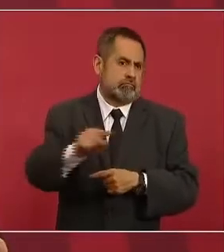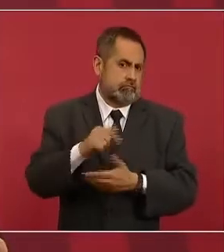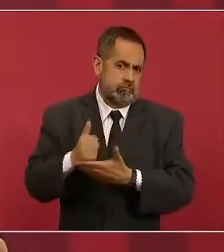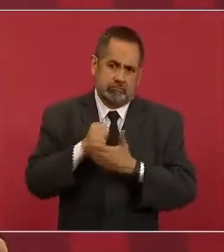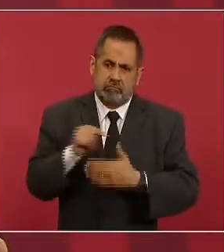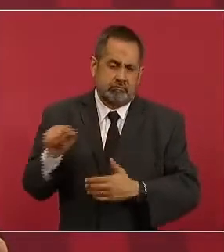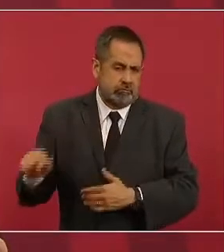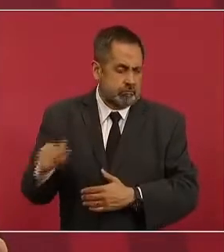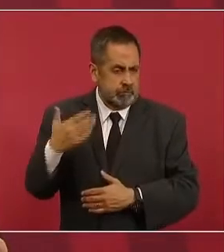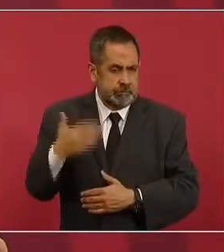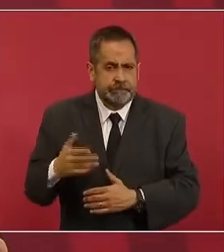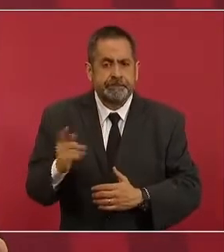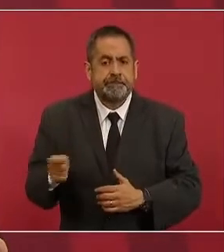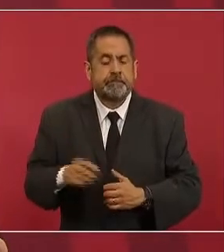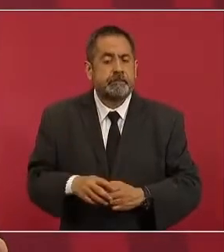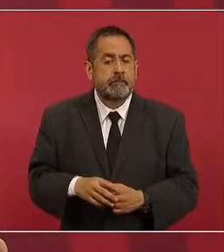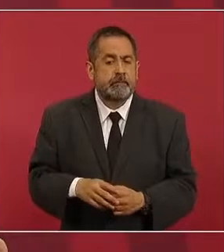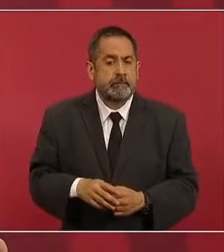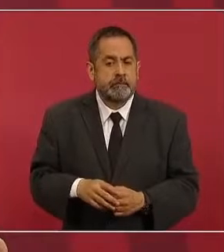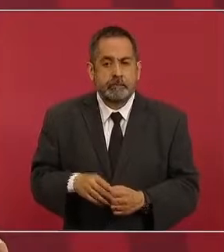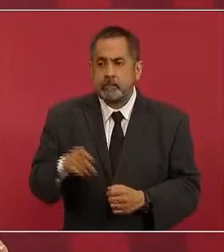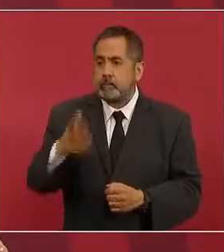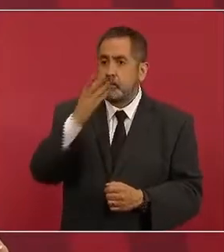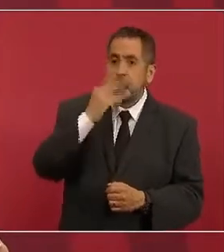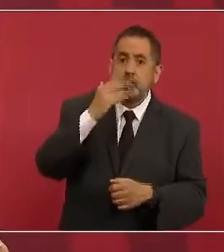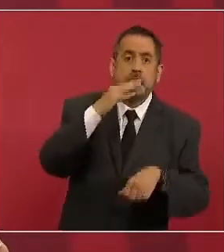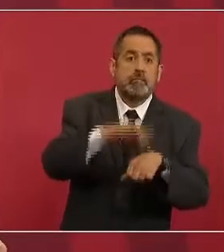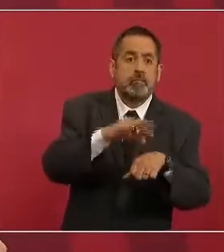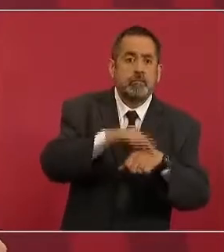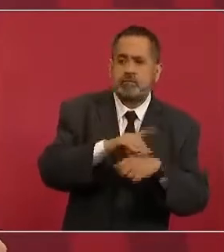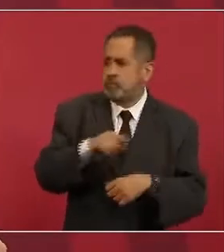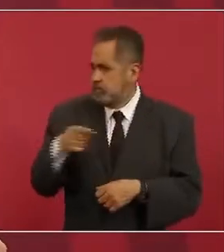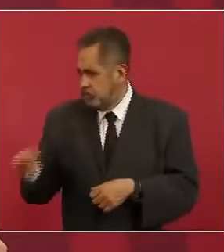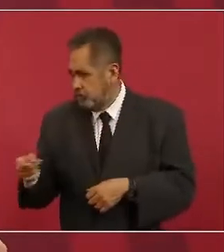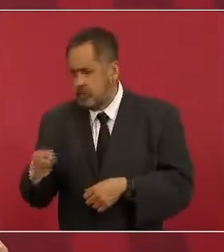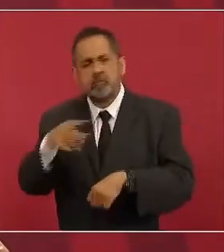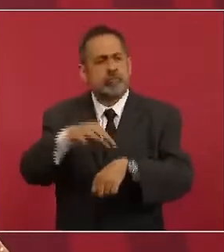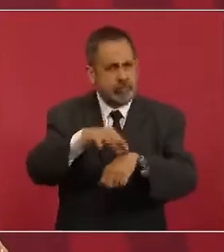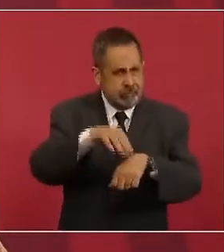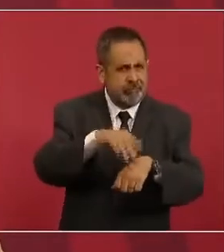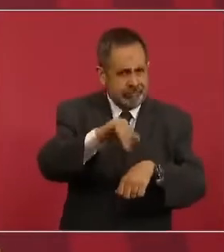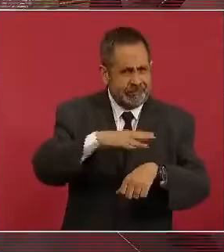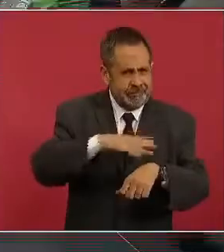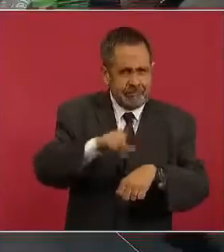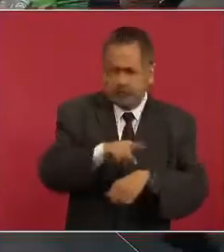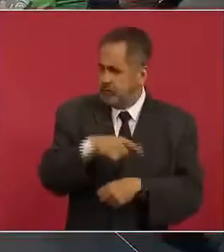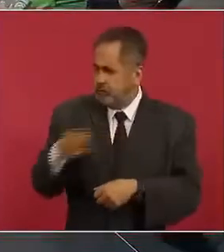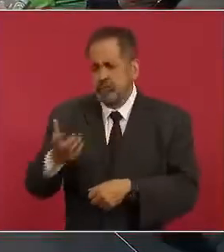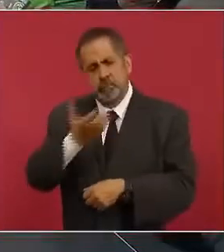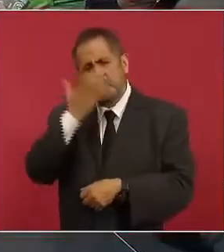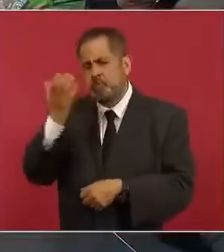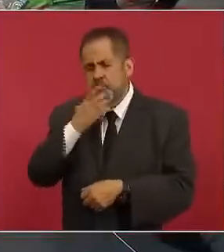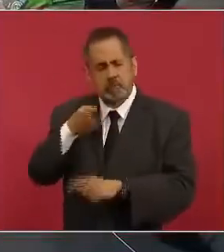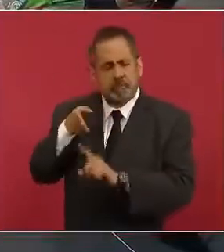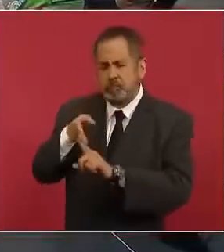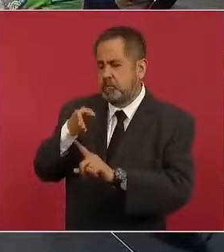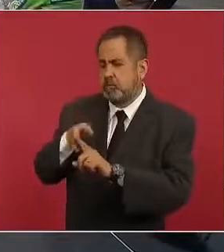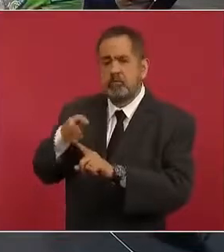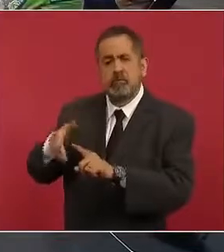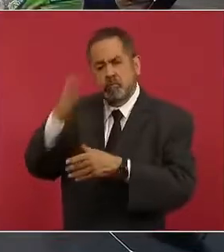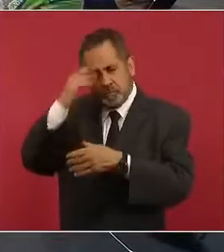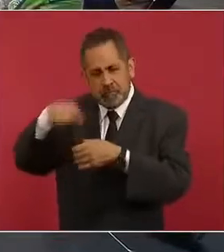en donde no hay médicos y en donde hay médicos, pero ellos tienen